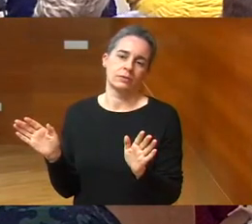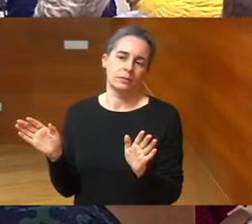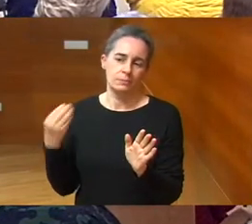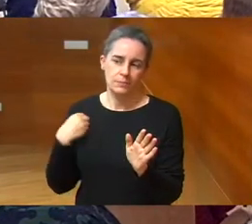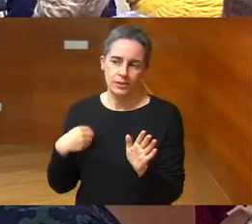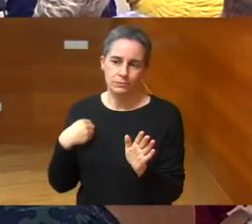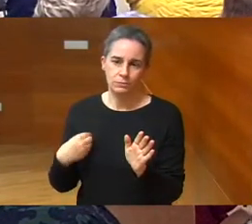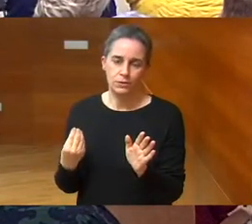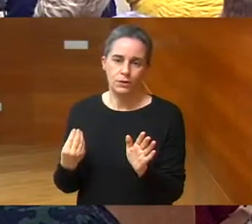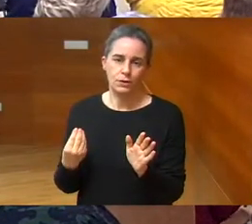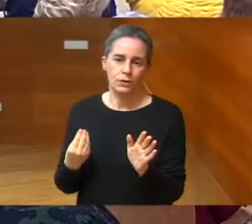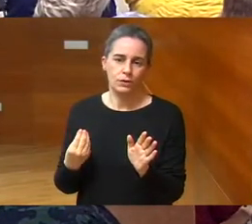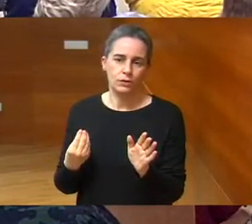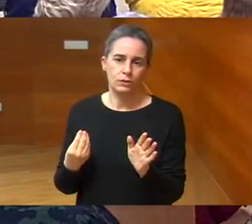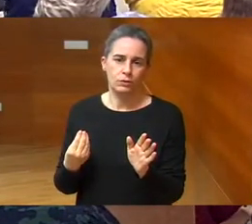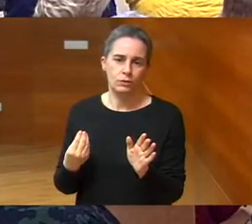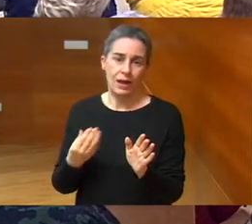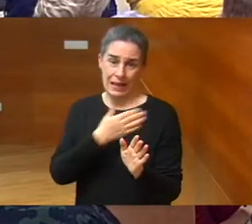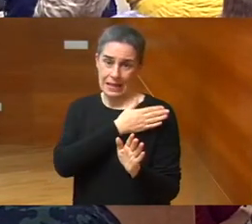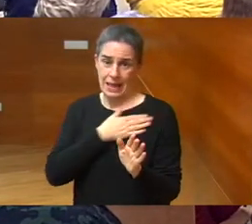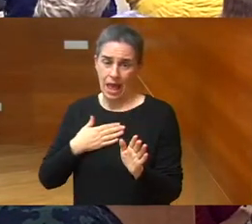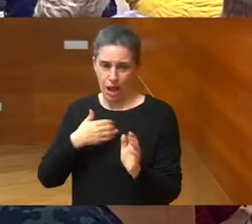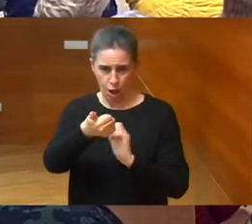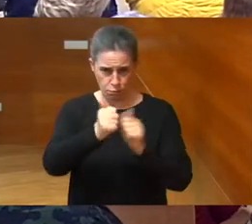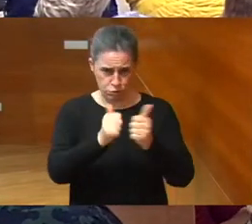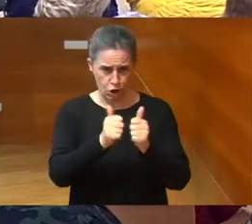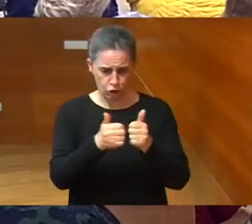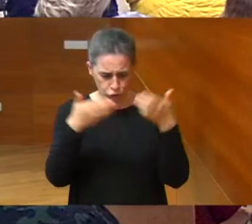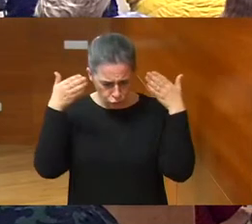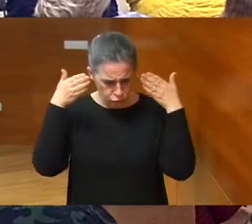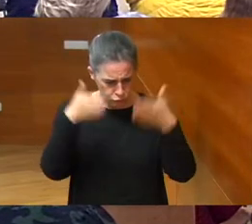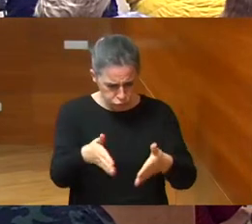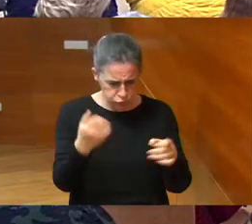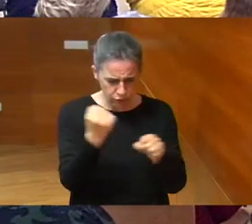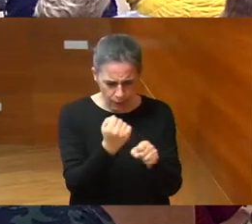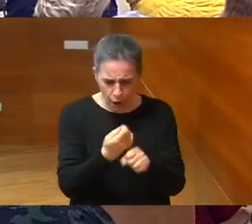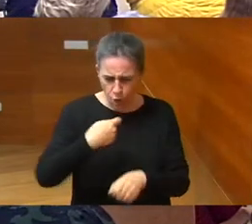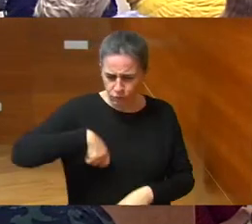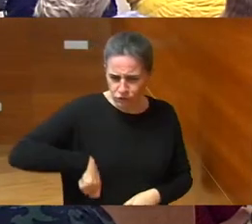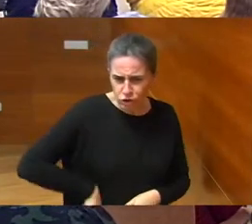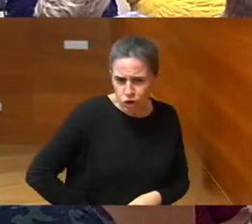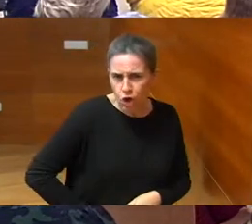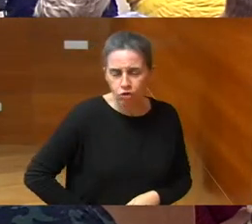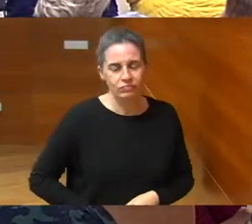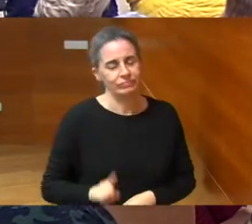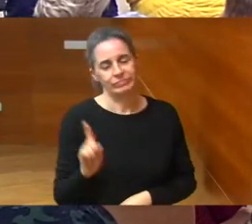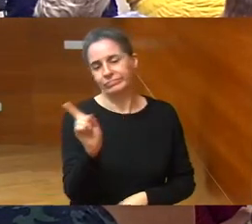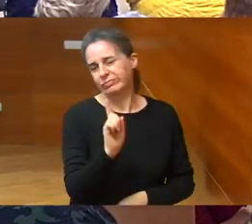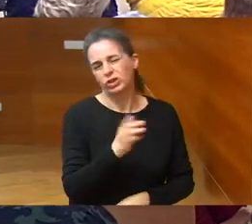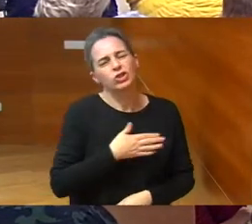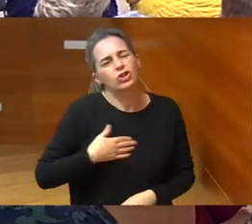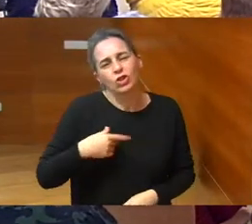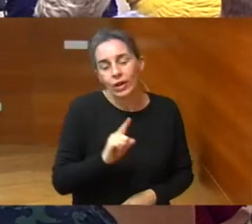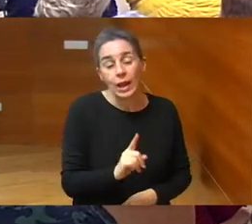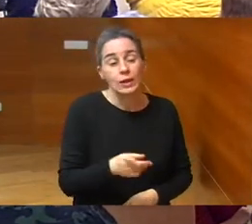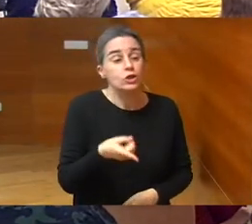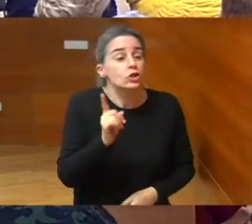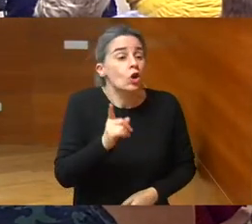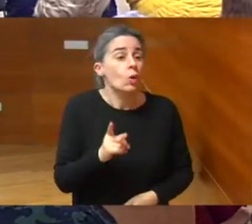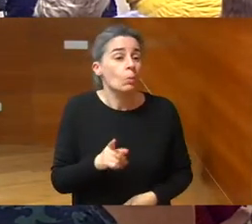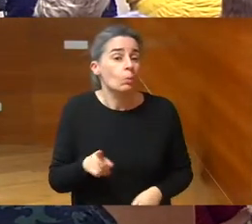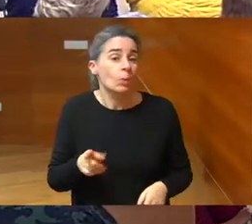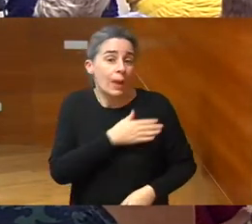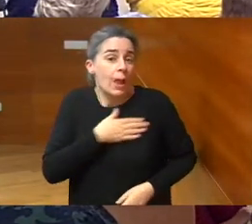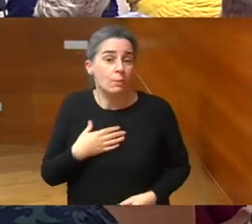adicarse a pilotarse civil acrobático y demás no quería saber quería